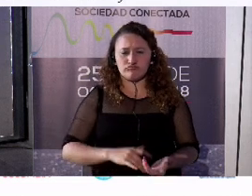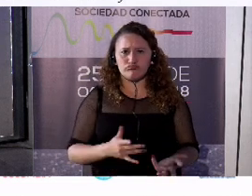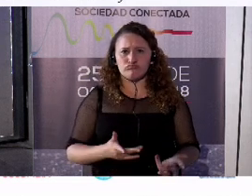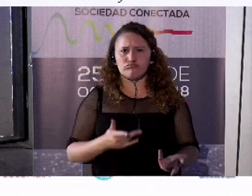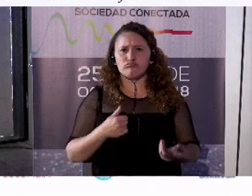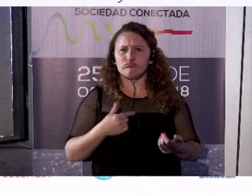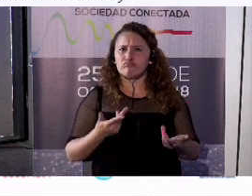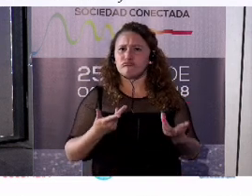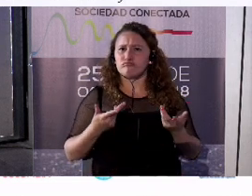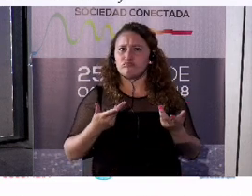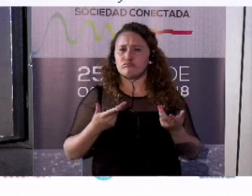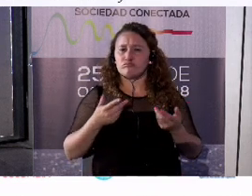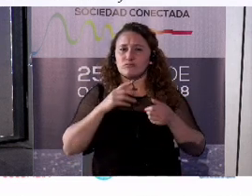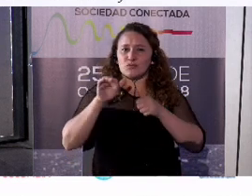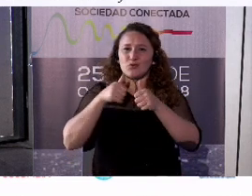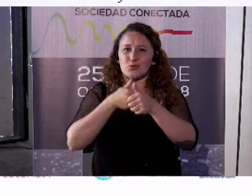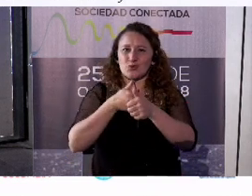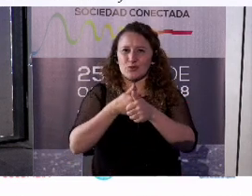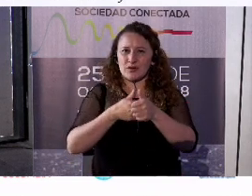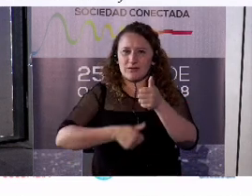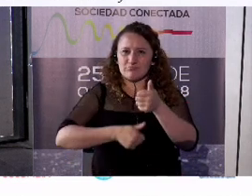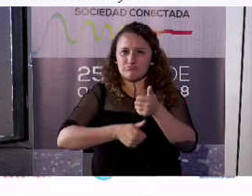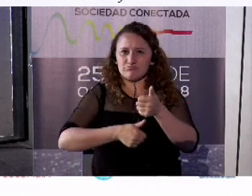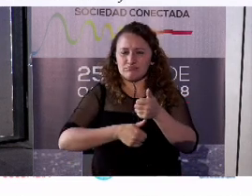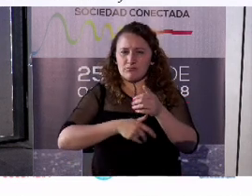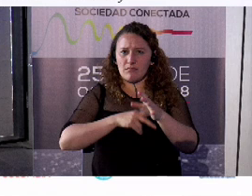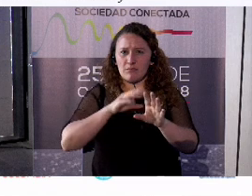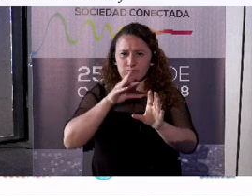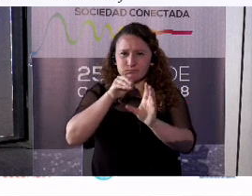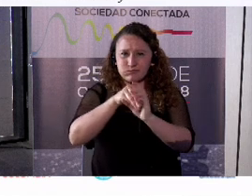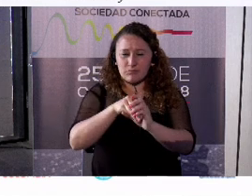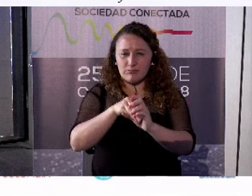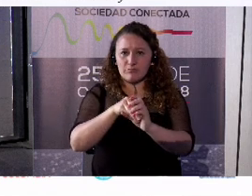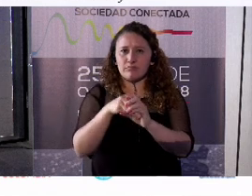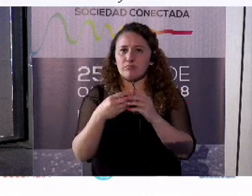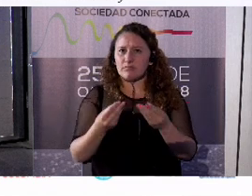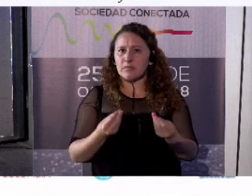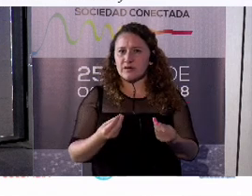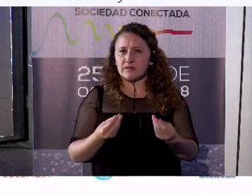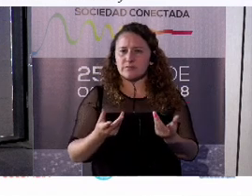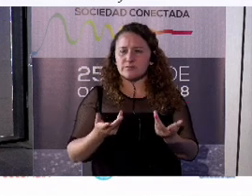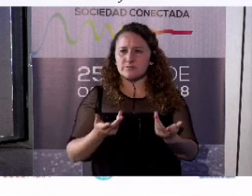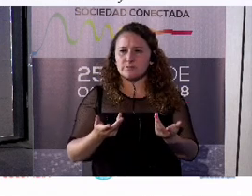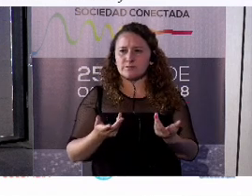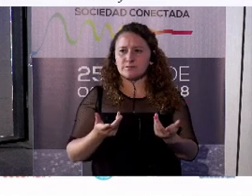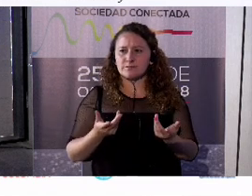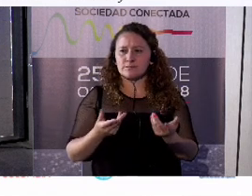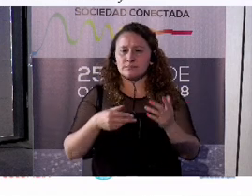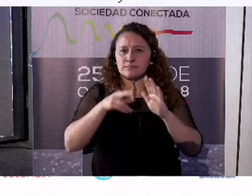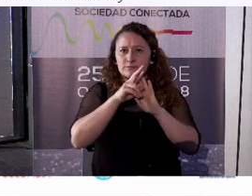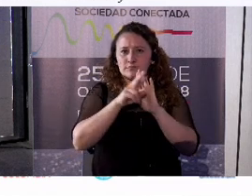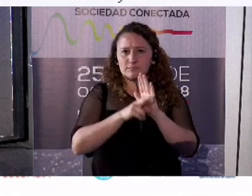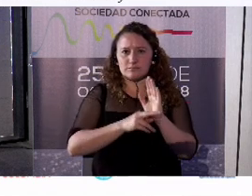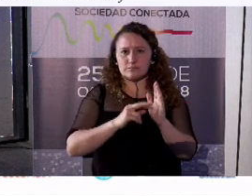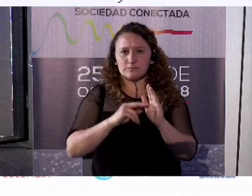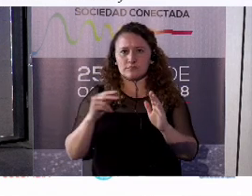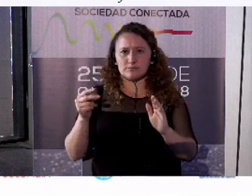desarrollamos un tutorial para crear las regulaciones